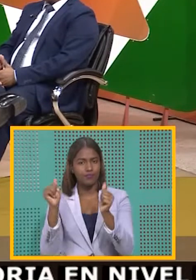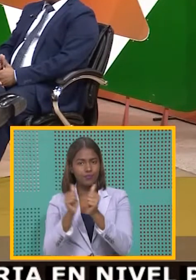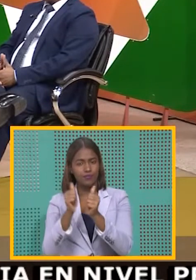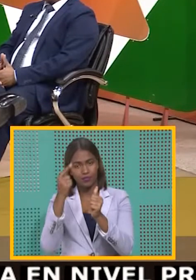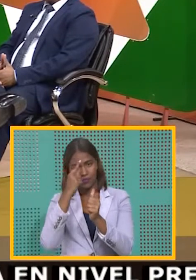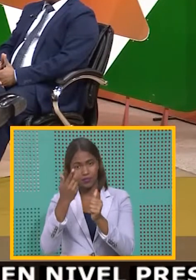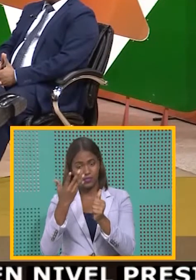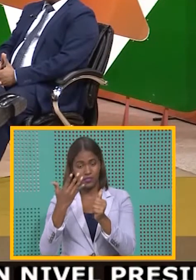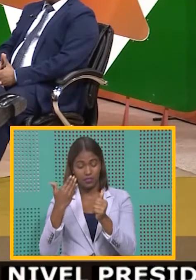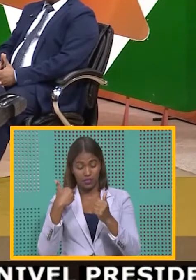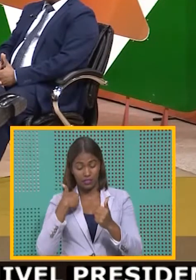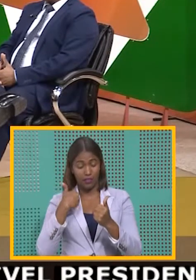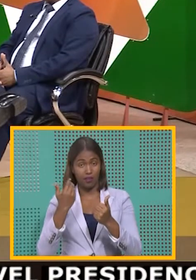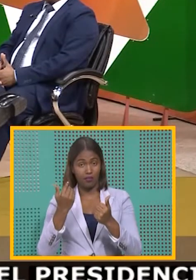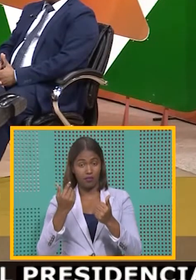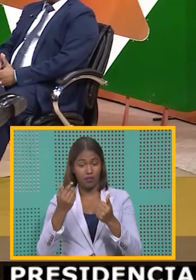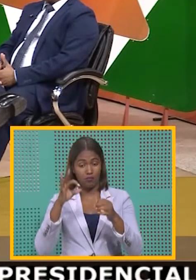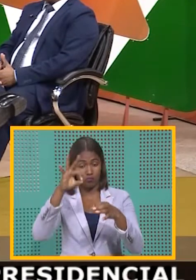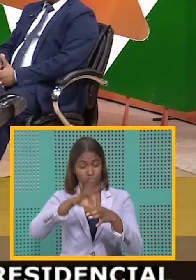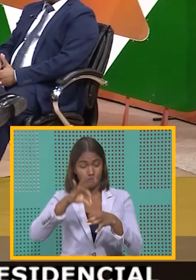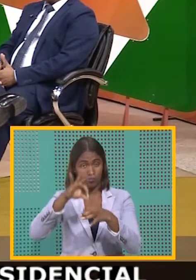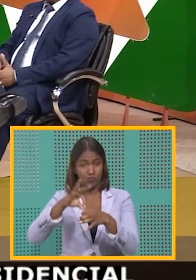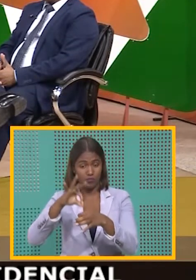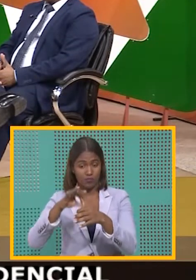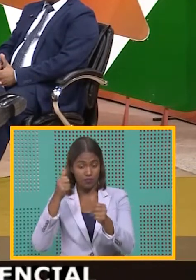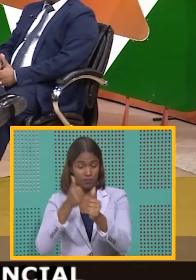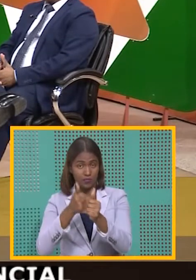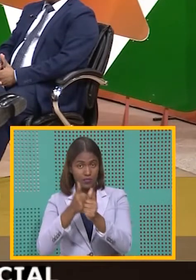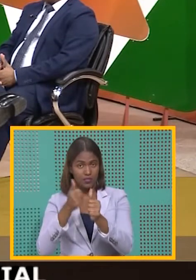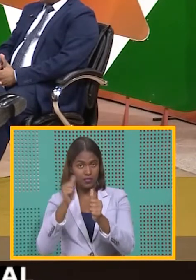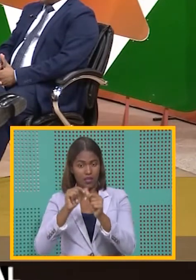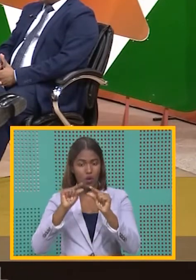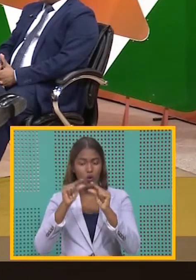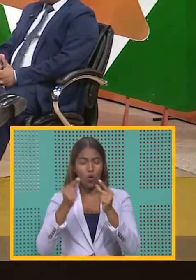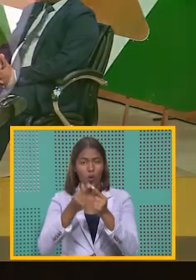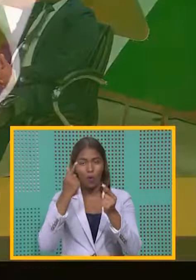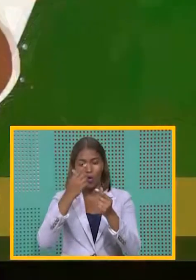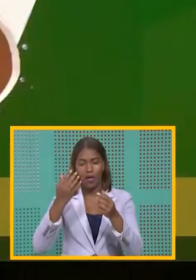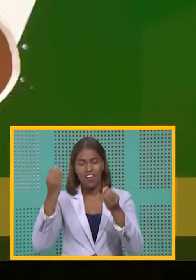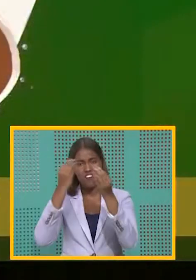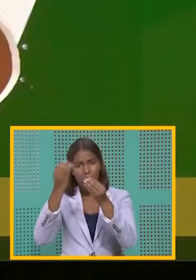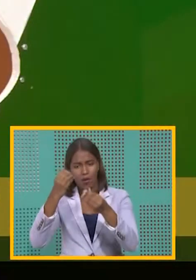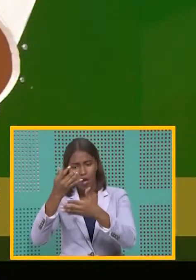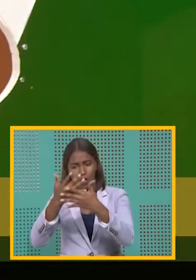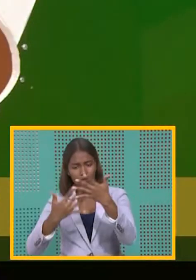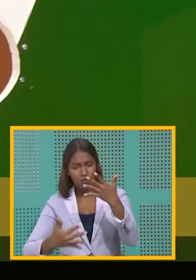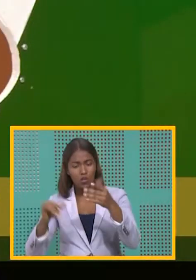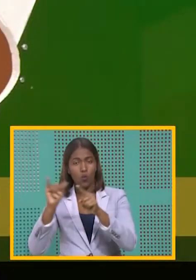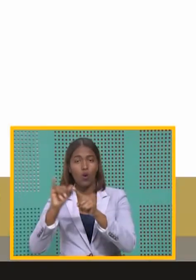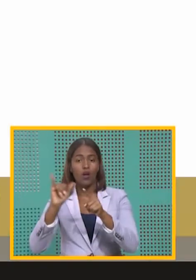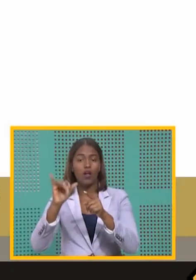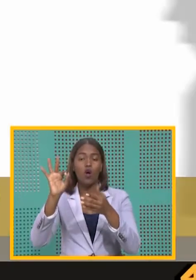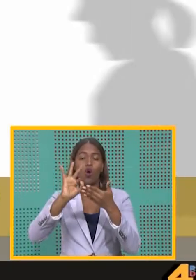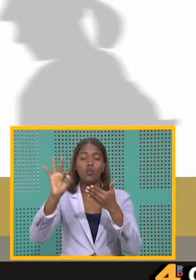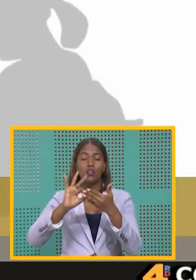para la votación misma, la transmisión de datos y el conteo de los